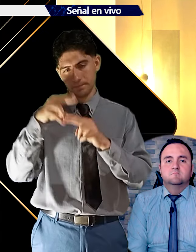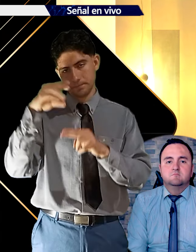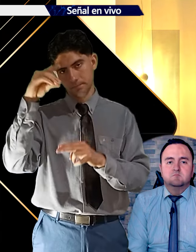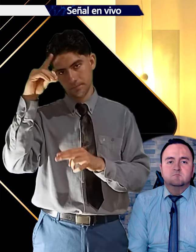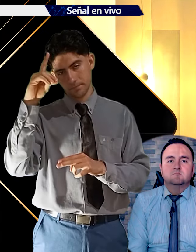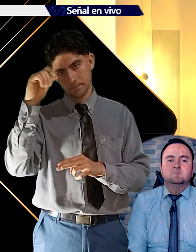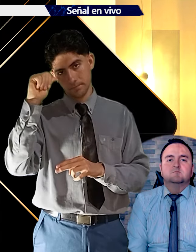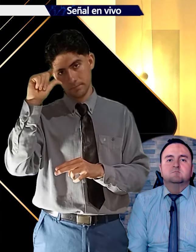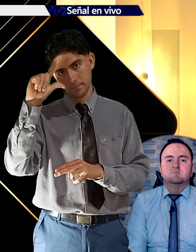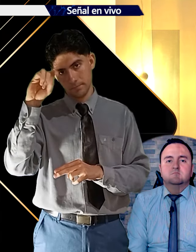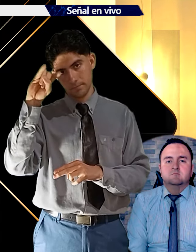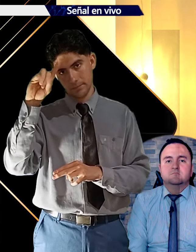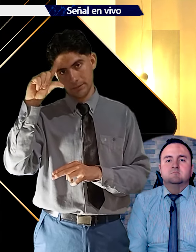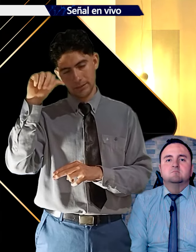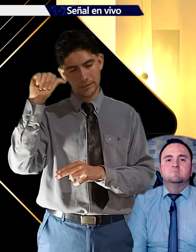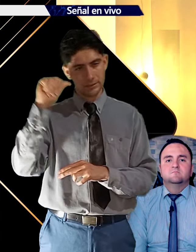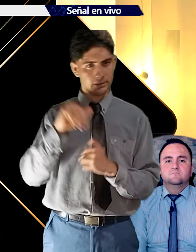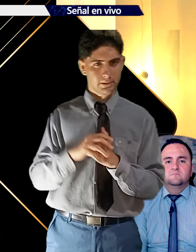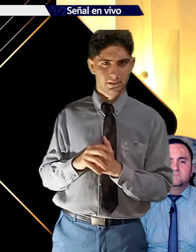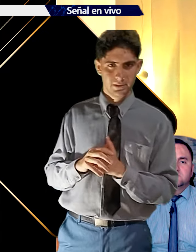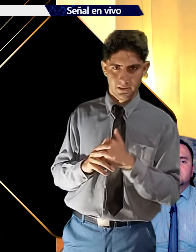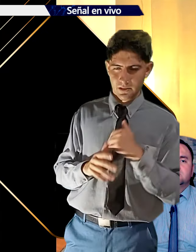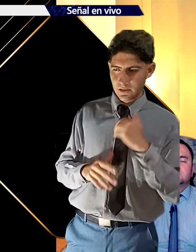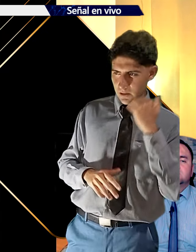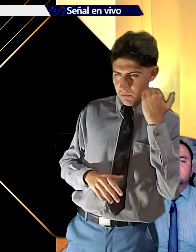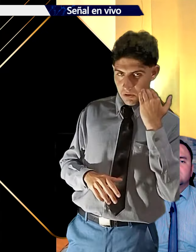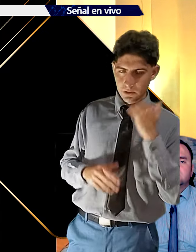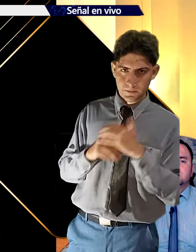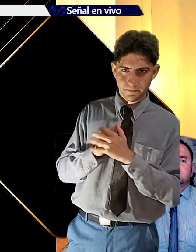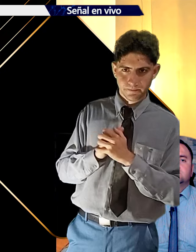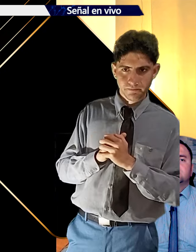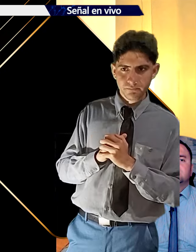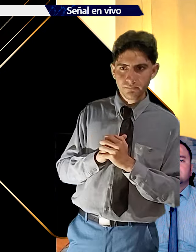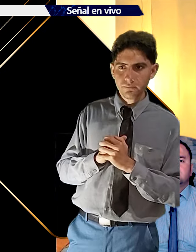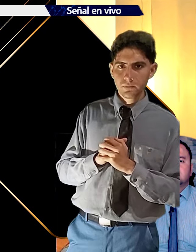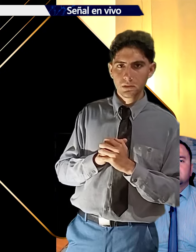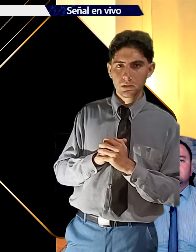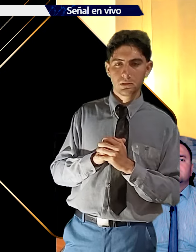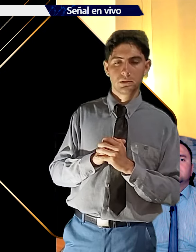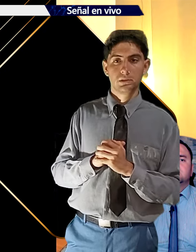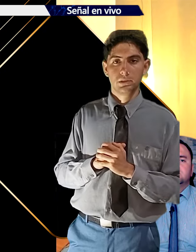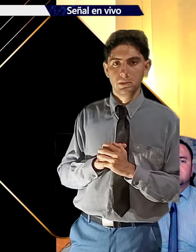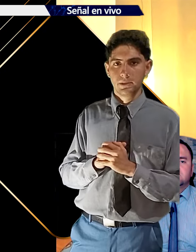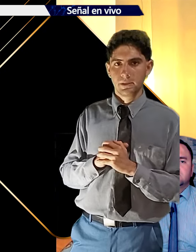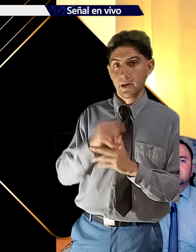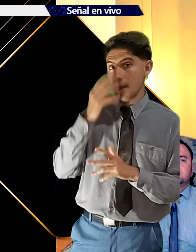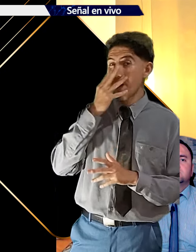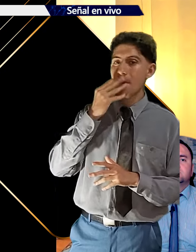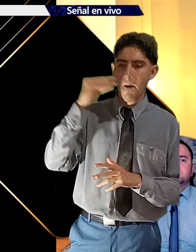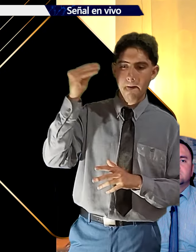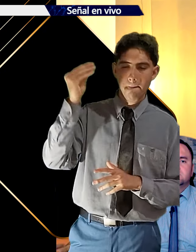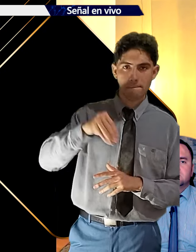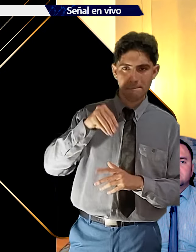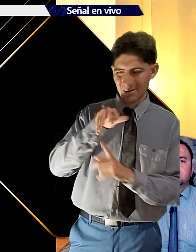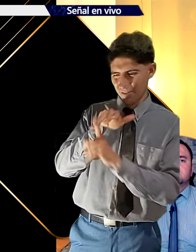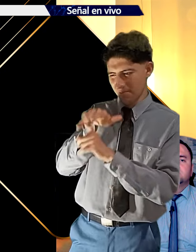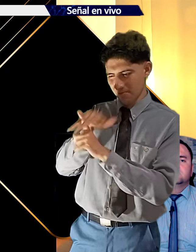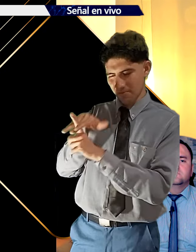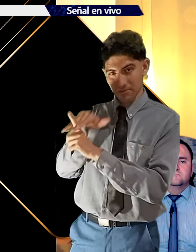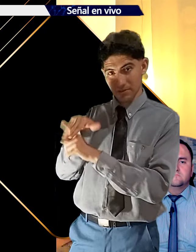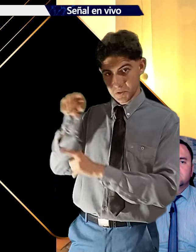Esa mujer llamada Dalila, esa mujer líder del mal, del placer,